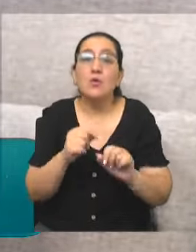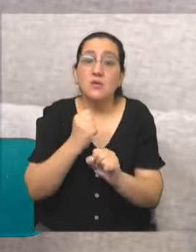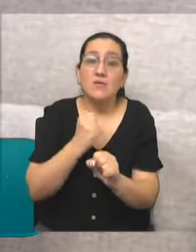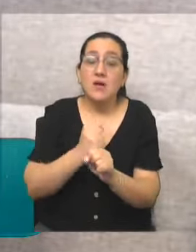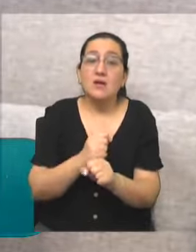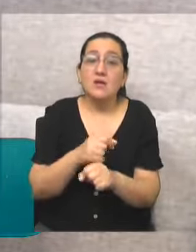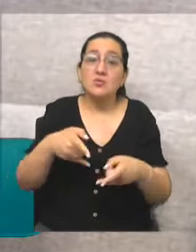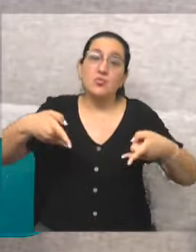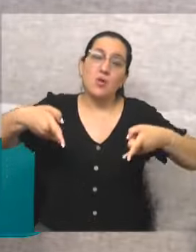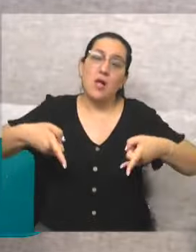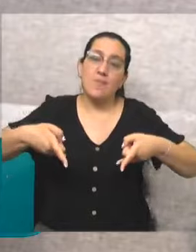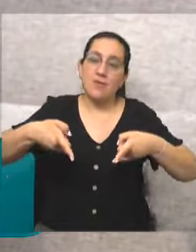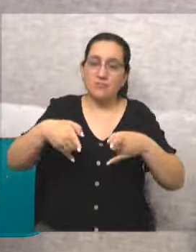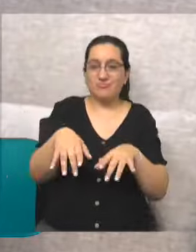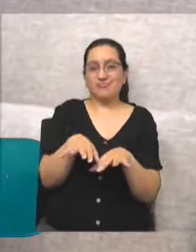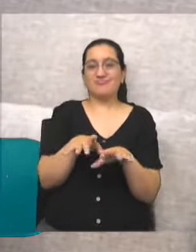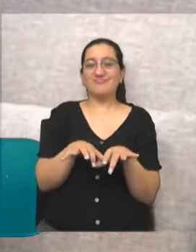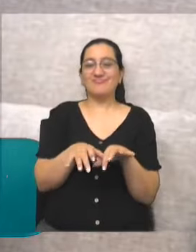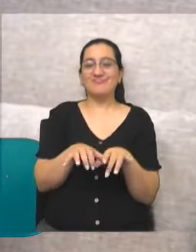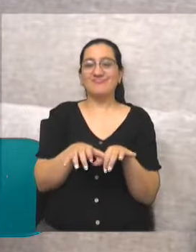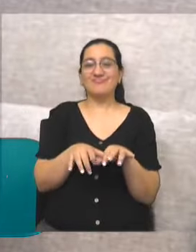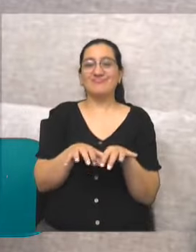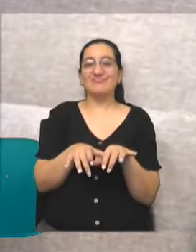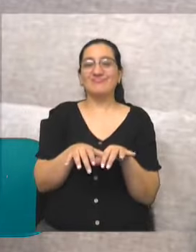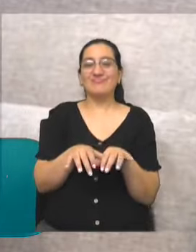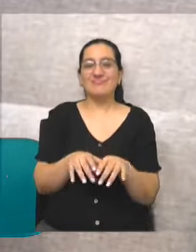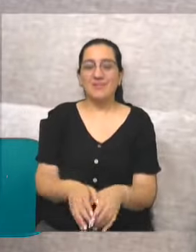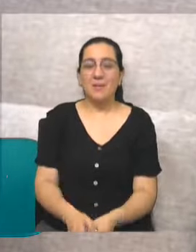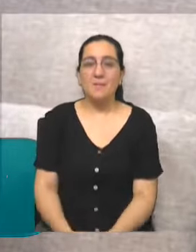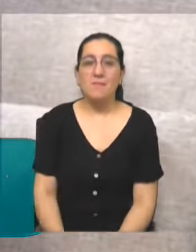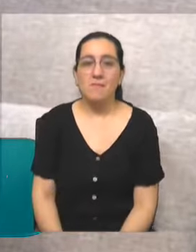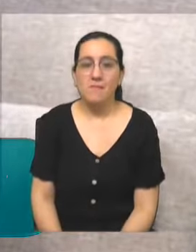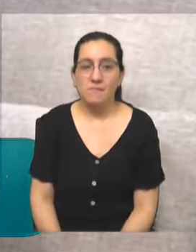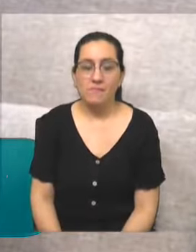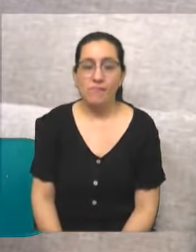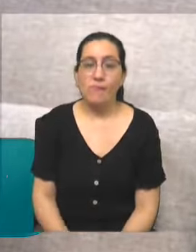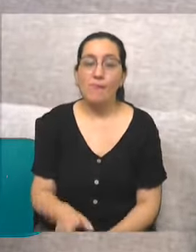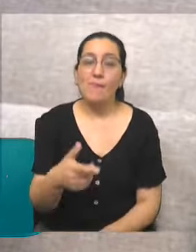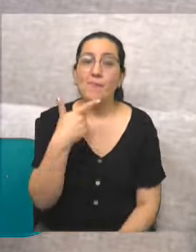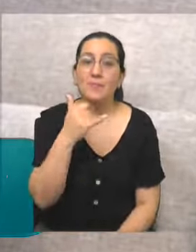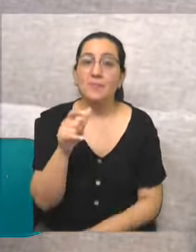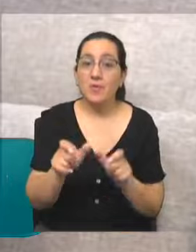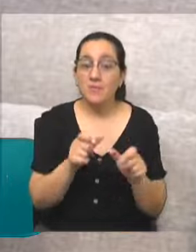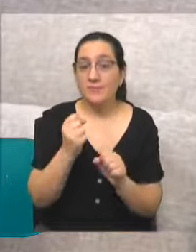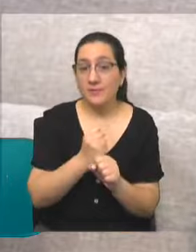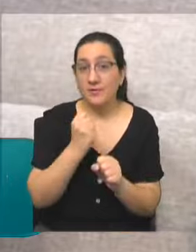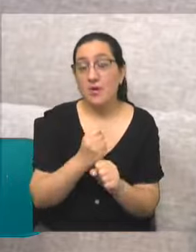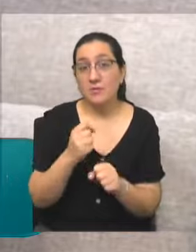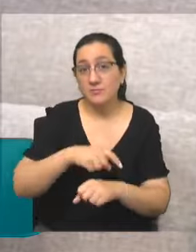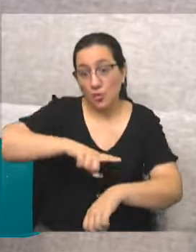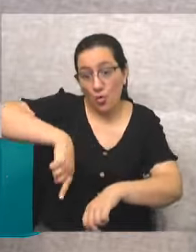cama bastantes horas. Entonces, bueno, acá tenemos un caso. Referido a gente, por ejemplo, que trabaja muchas horas en la oficina